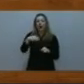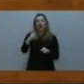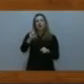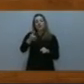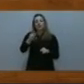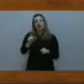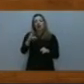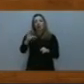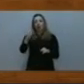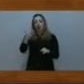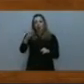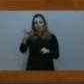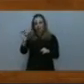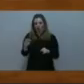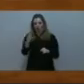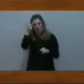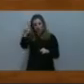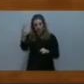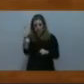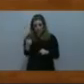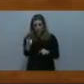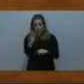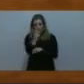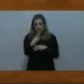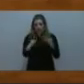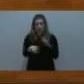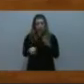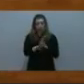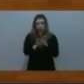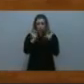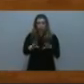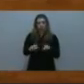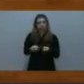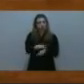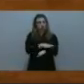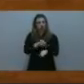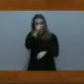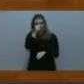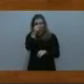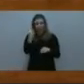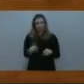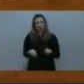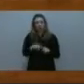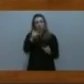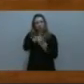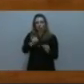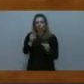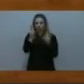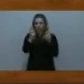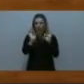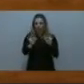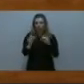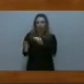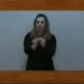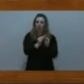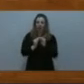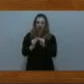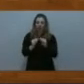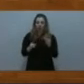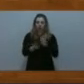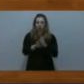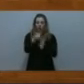deseos. Uno, que esta Cámara siguiera, como todo el rato, ustedes también, los socialistas, siempre esta Cámara ha votado este tema, siempre, por unanimidad. Le siga